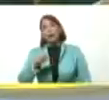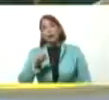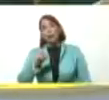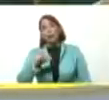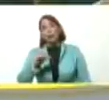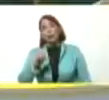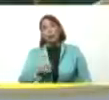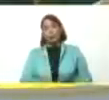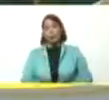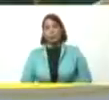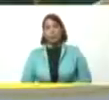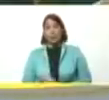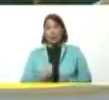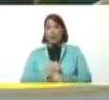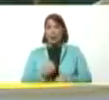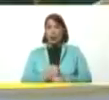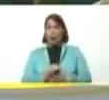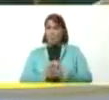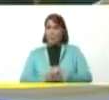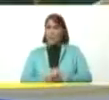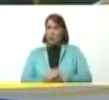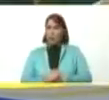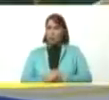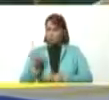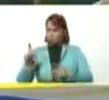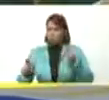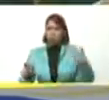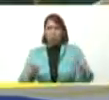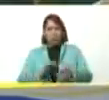trabajador de las estaciones del metro. Eran mis compañeros de trabajo.